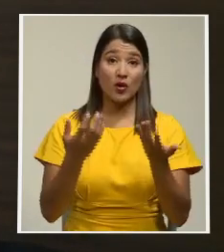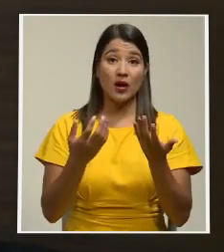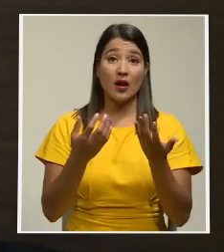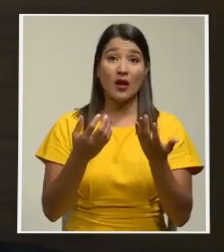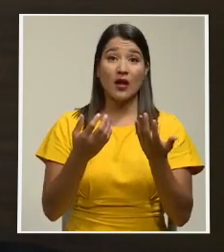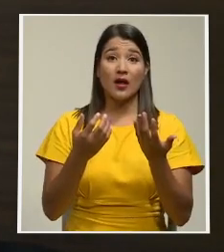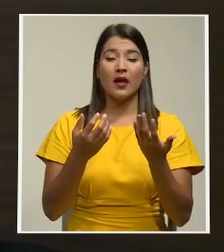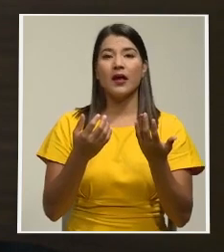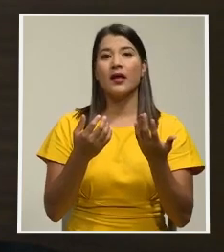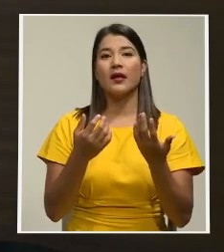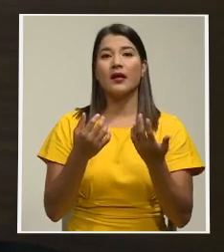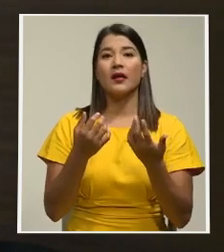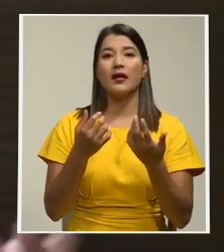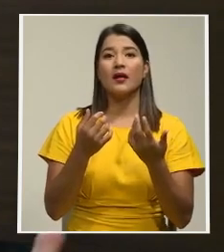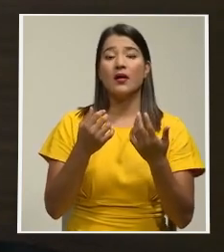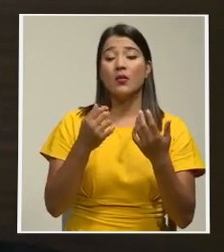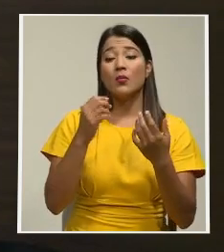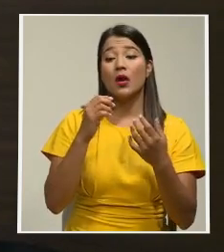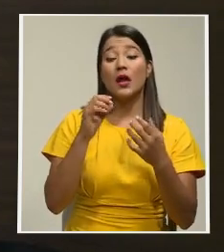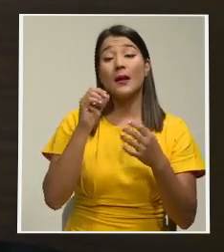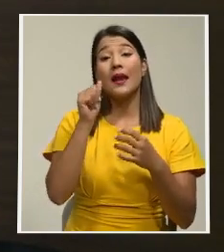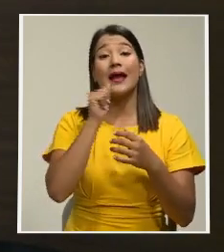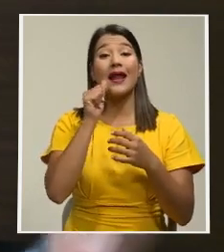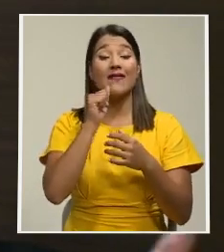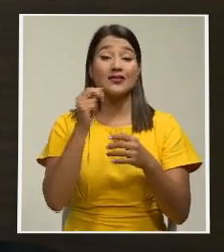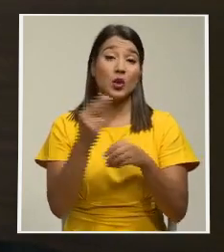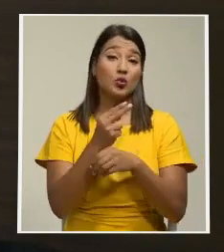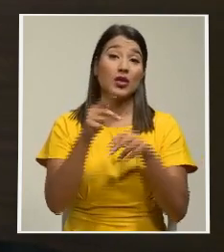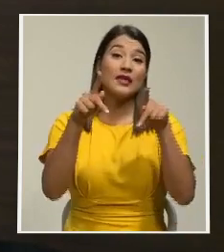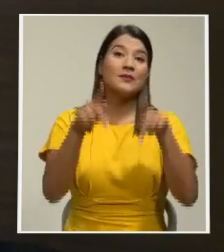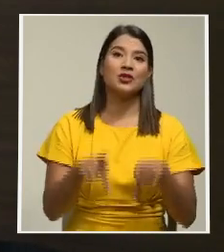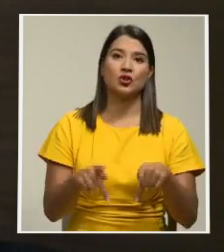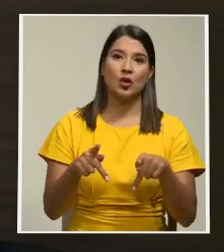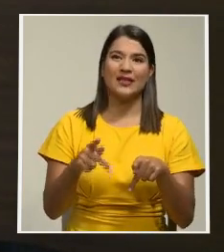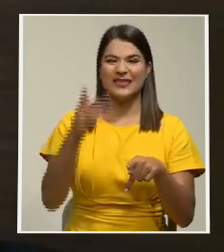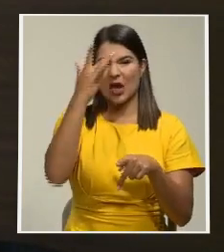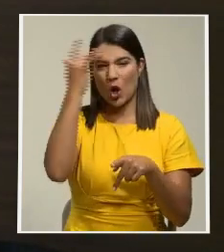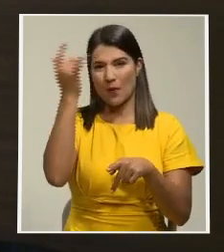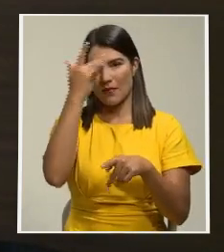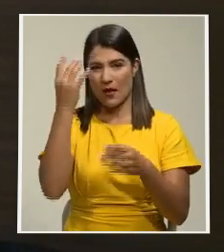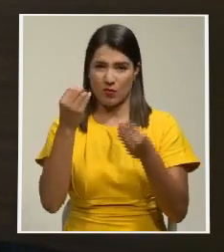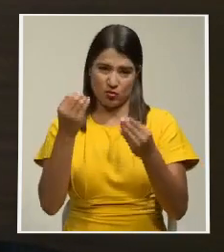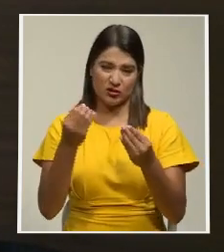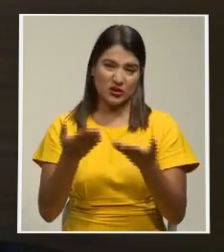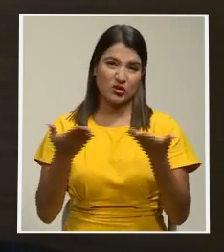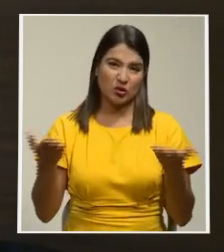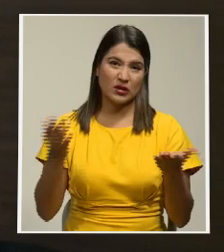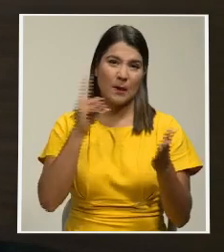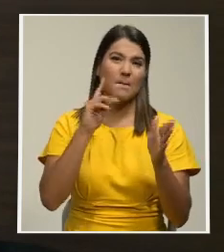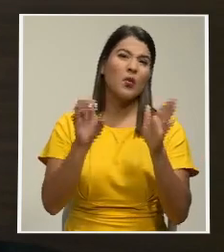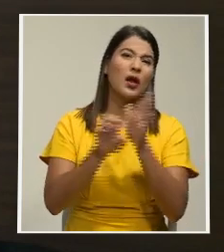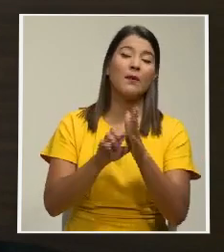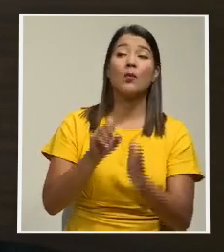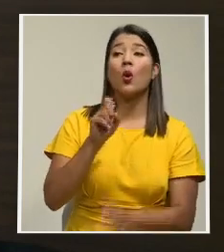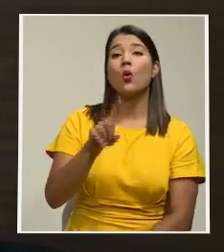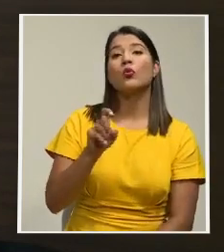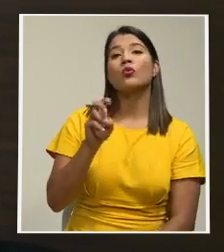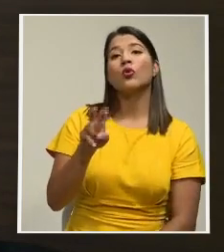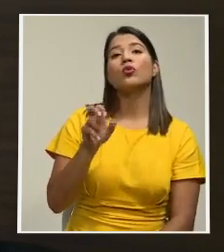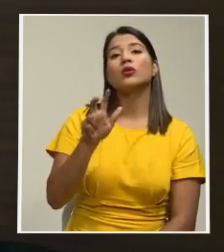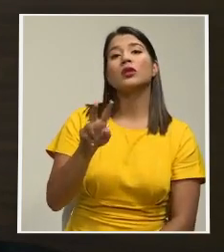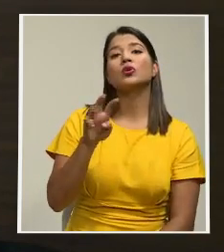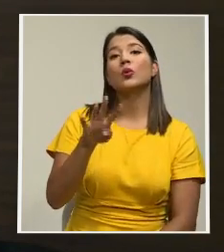personas más olvidadizas en el mundo, y que una de estas era la que él mencionó, 1, 2, 3, 4, 5, 6, y que